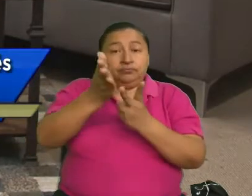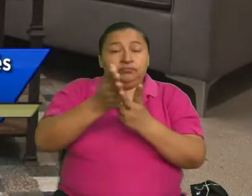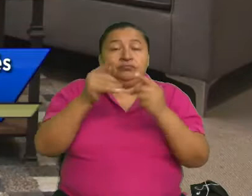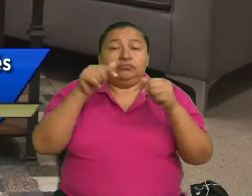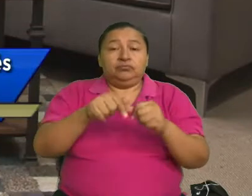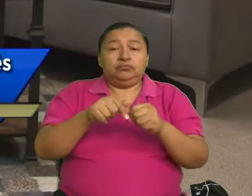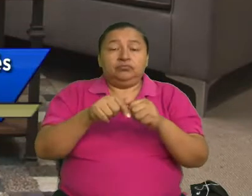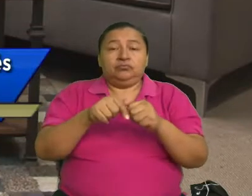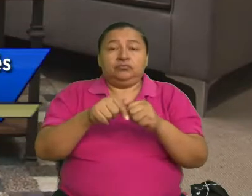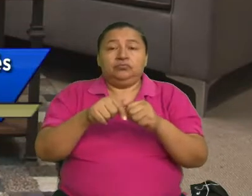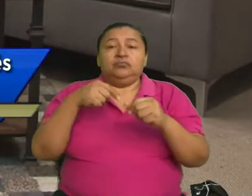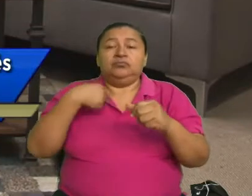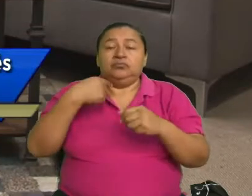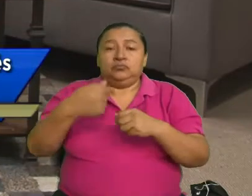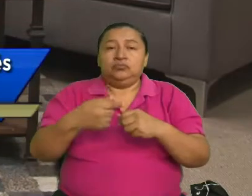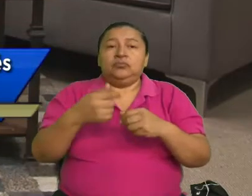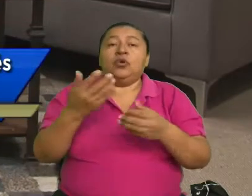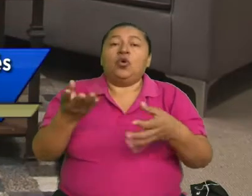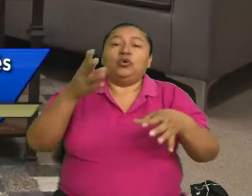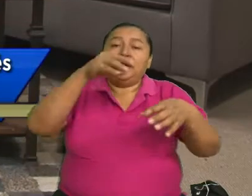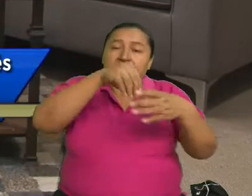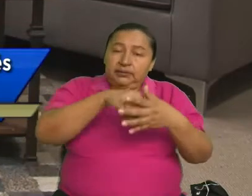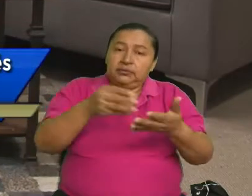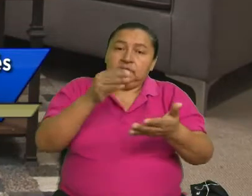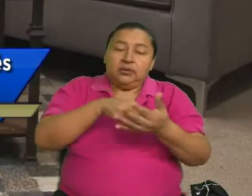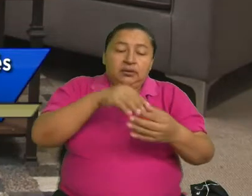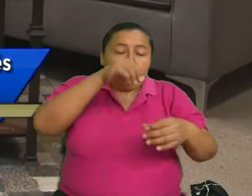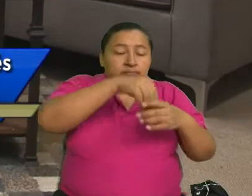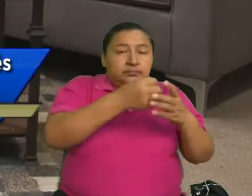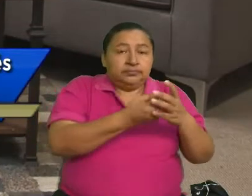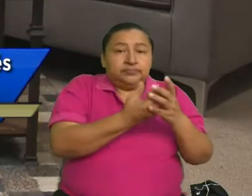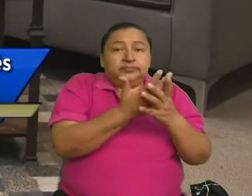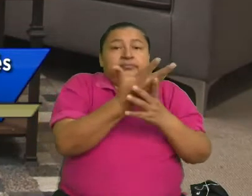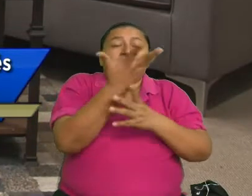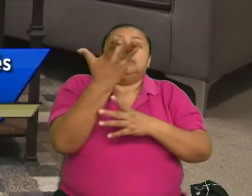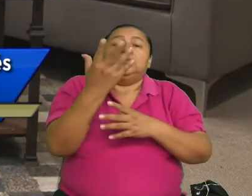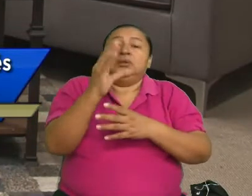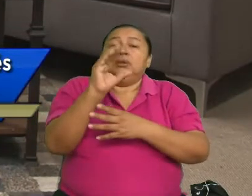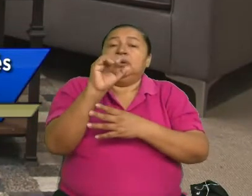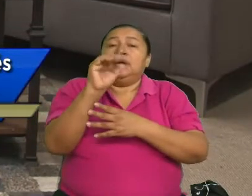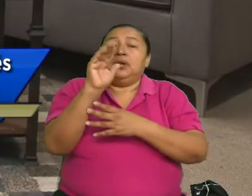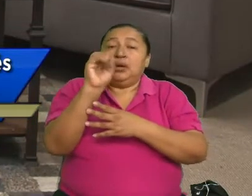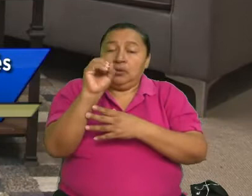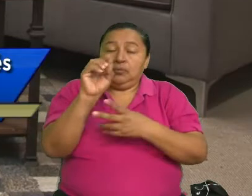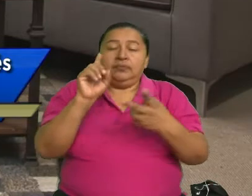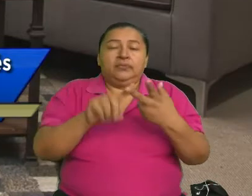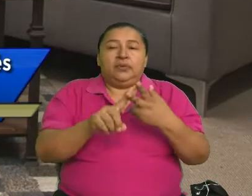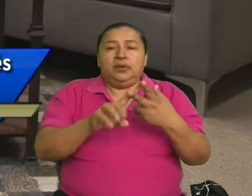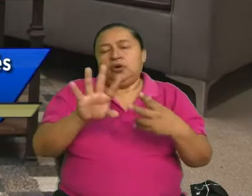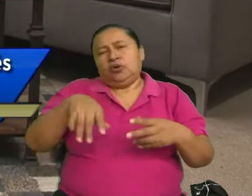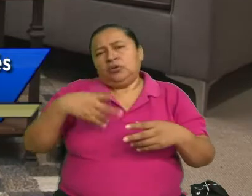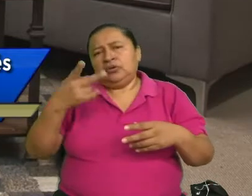el recultivo de cacao y cultivo de cacao. Dentro de esa dinámica vimos cómo durante 16